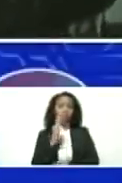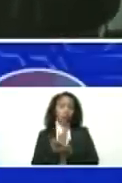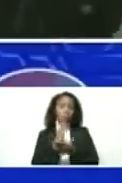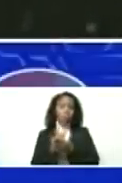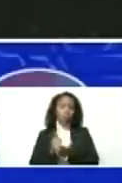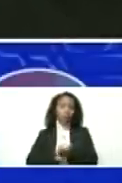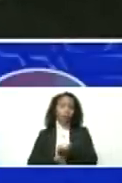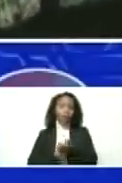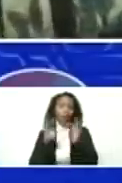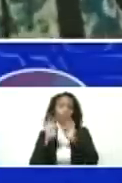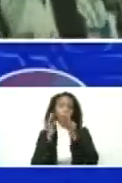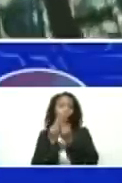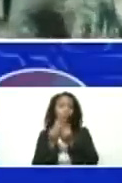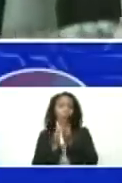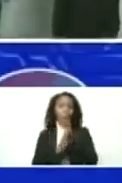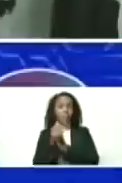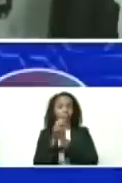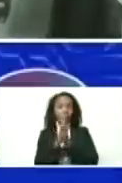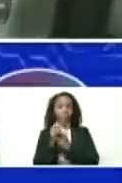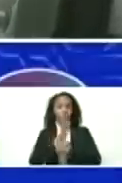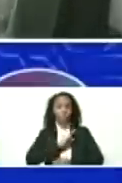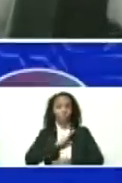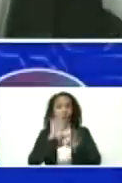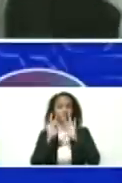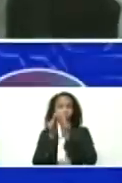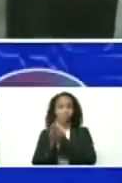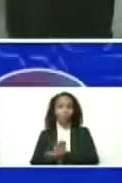carácter familiar, emprendimientos familiares,